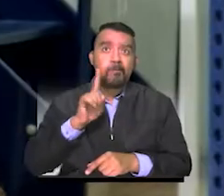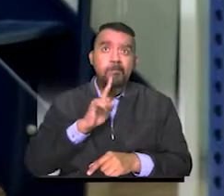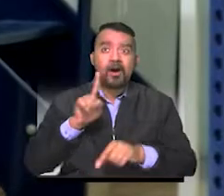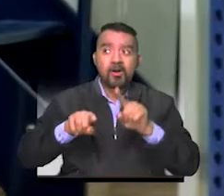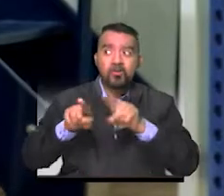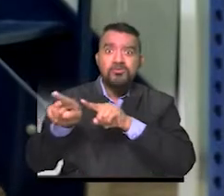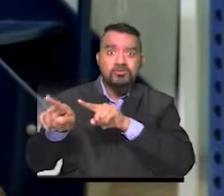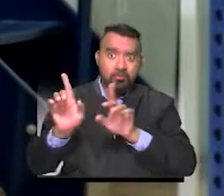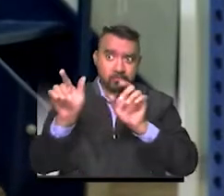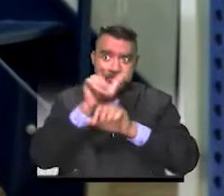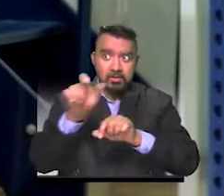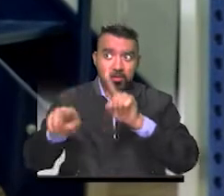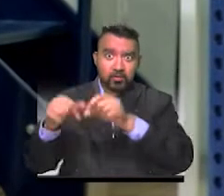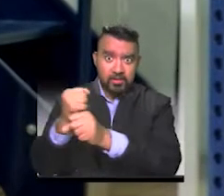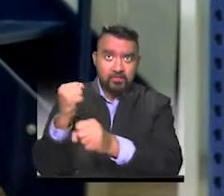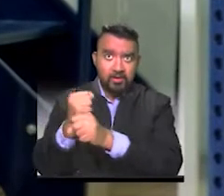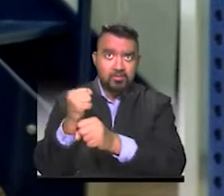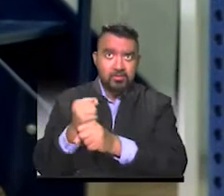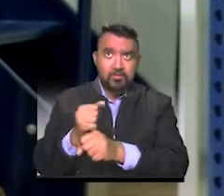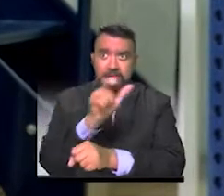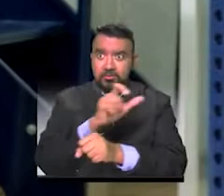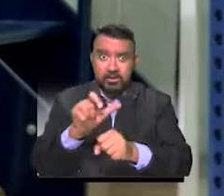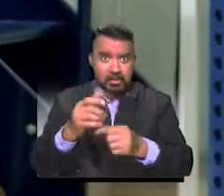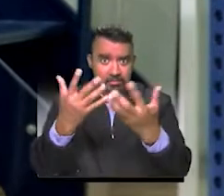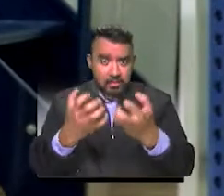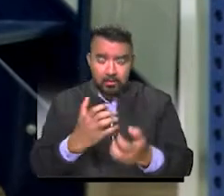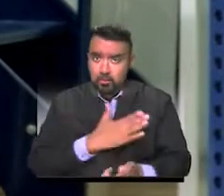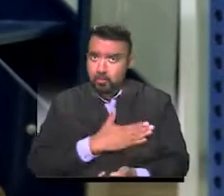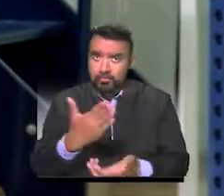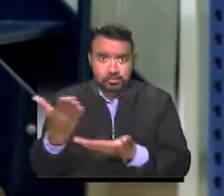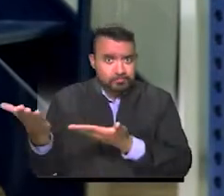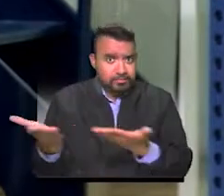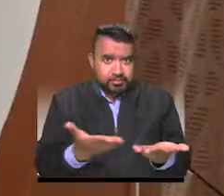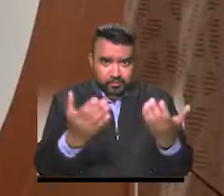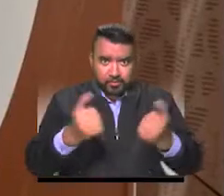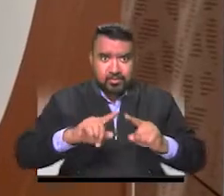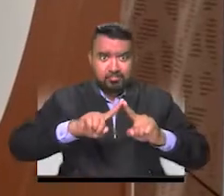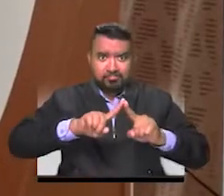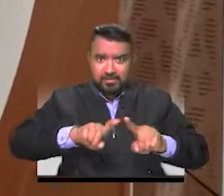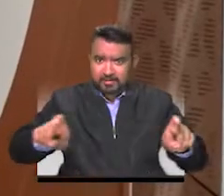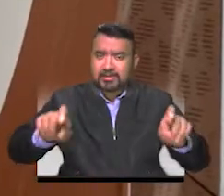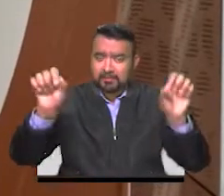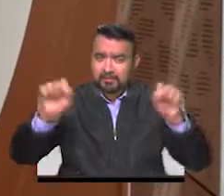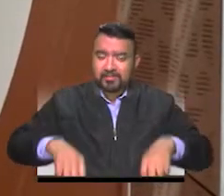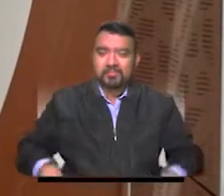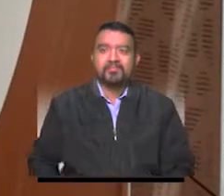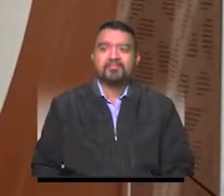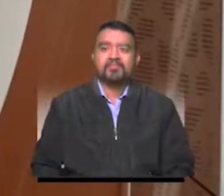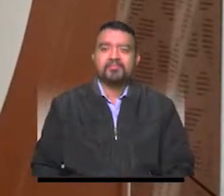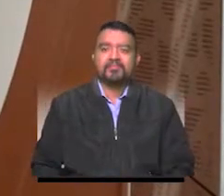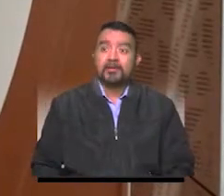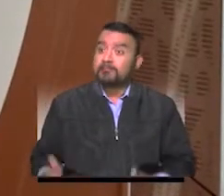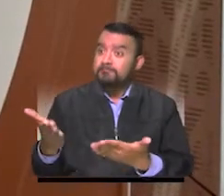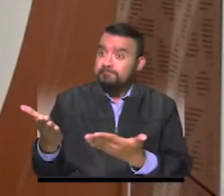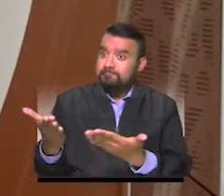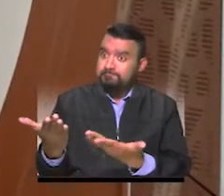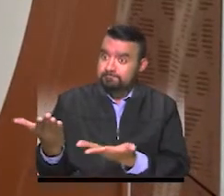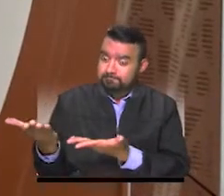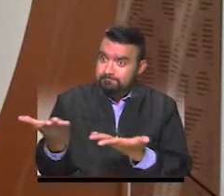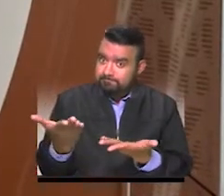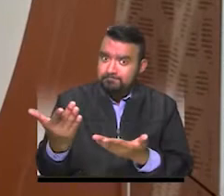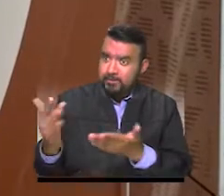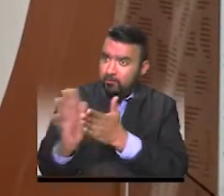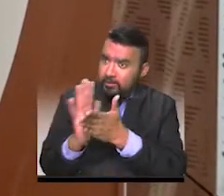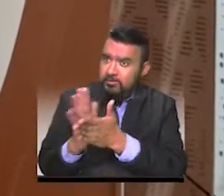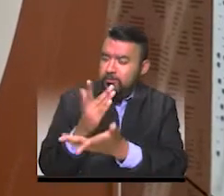abiertos constantemente a trabajar con personas que nos hagan crecer en la diversidad. Bueno, Jorge, gracias a usted, a todo el equipo de la empresa que